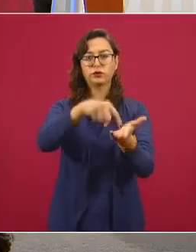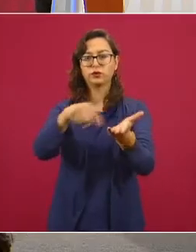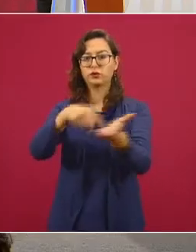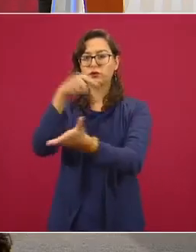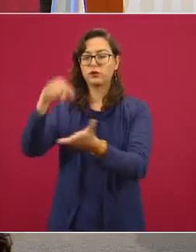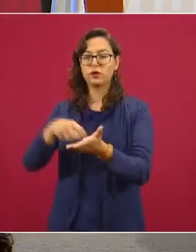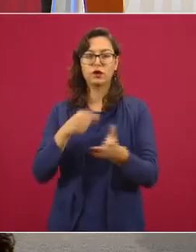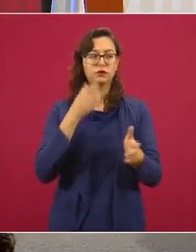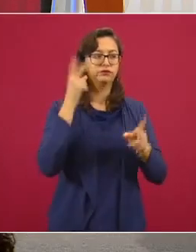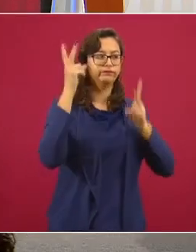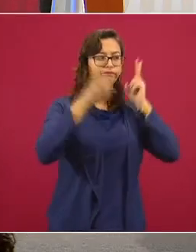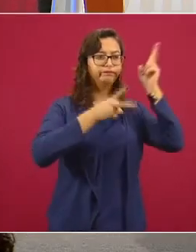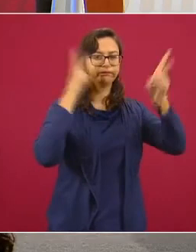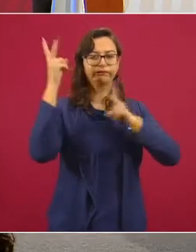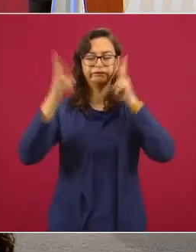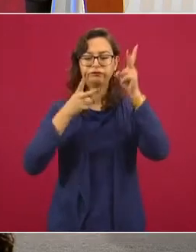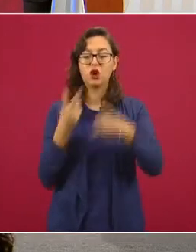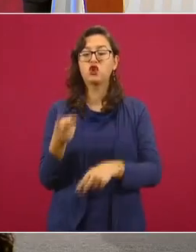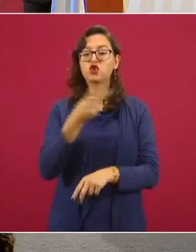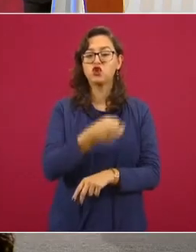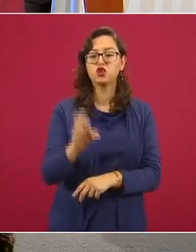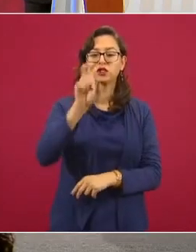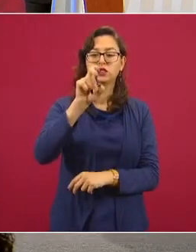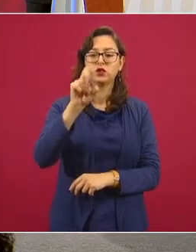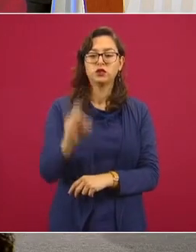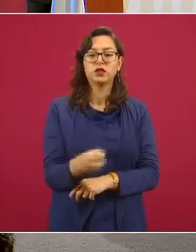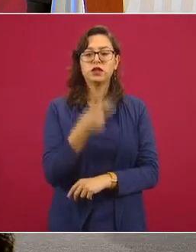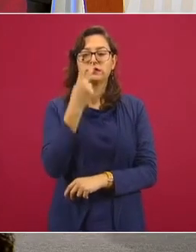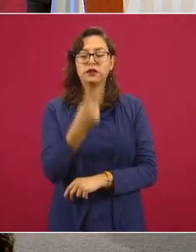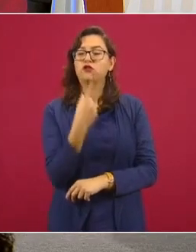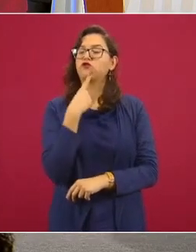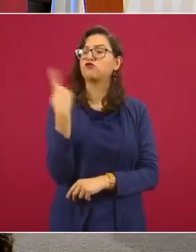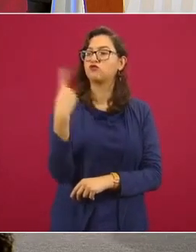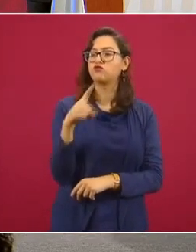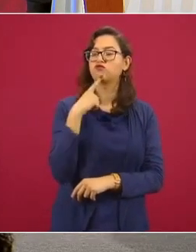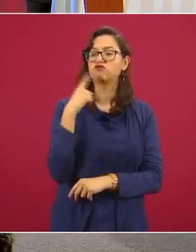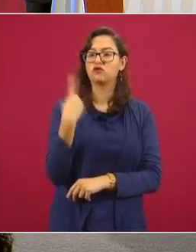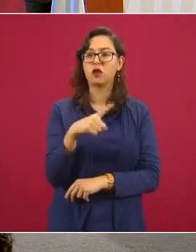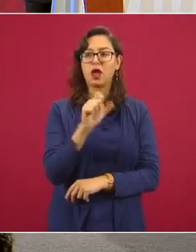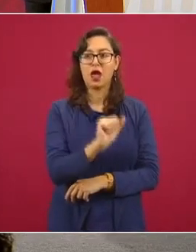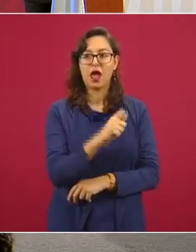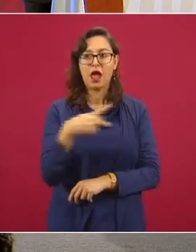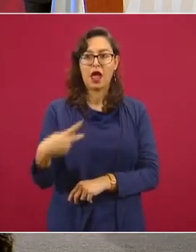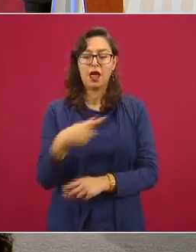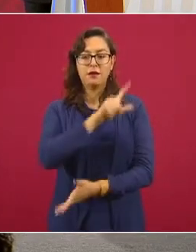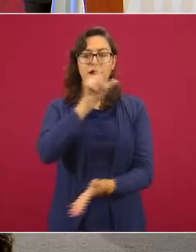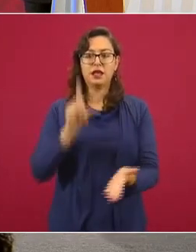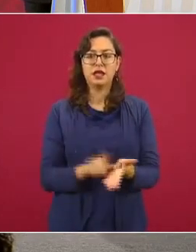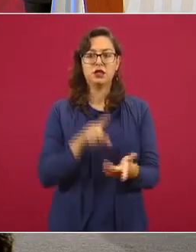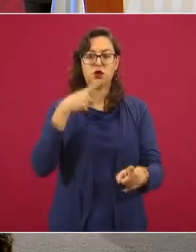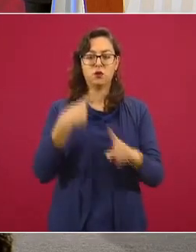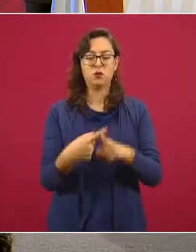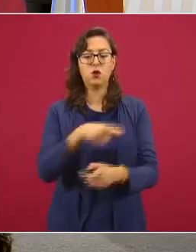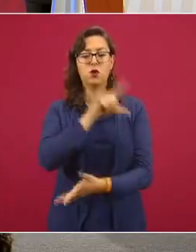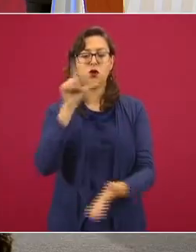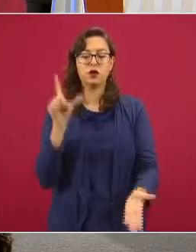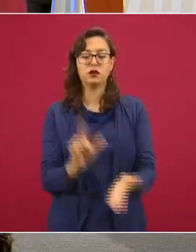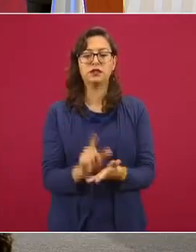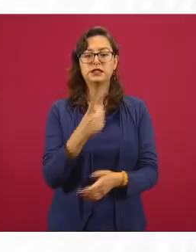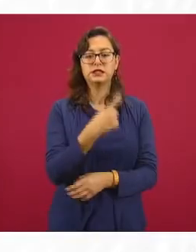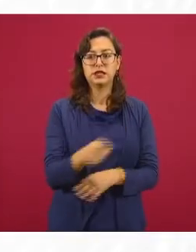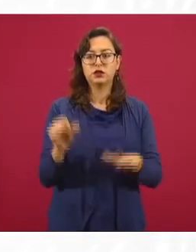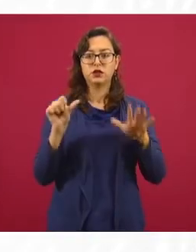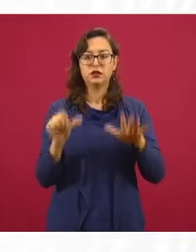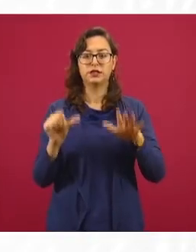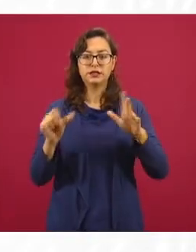ajetreada, recibimos 232 quejas o denuncias a través de la app de Litro por Litro, las atendimos a través de 116